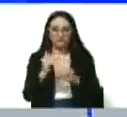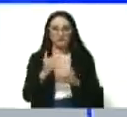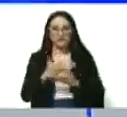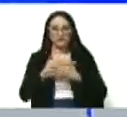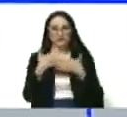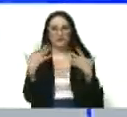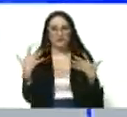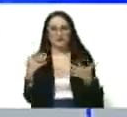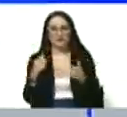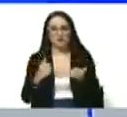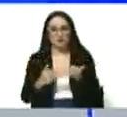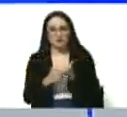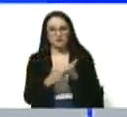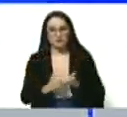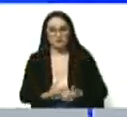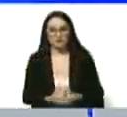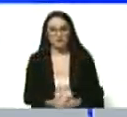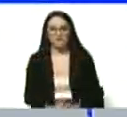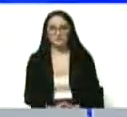inmensas contribuciones.